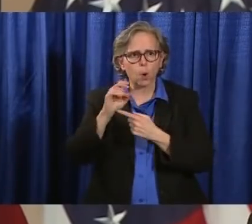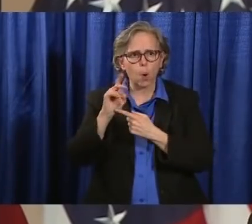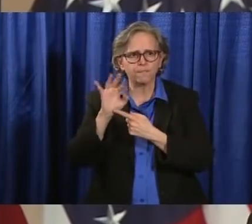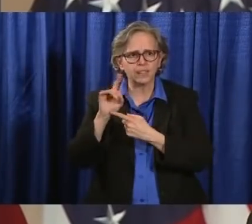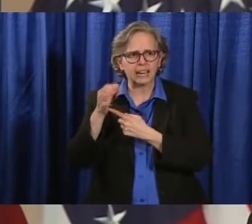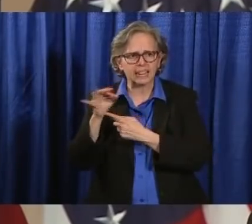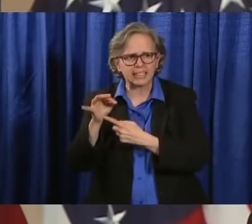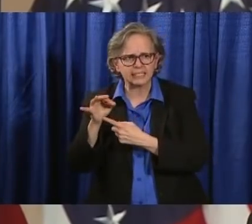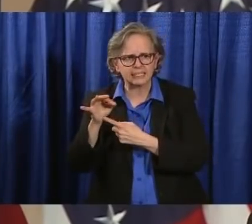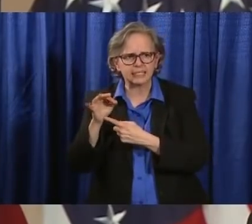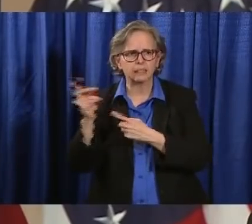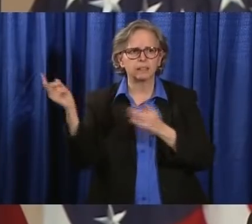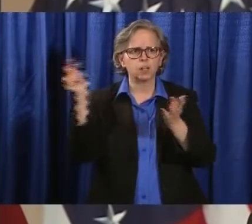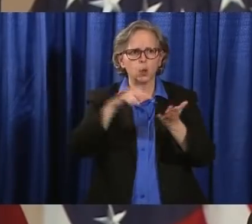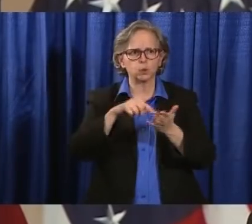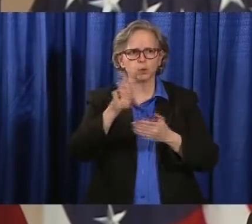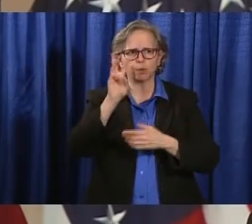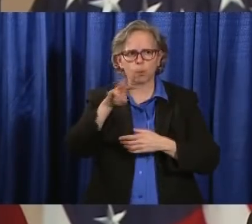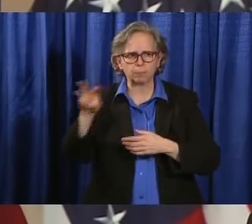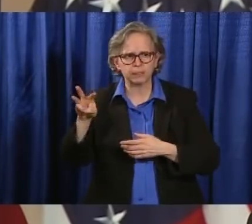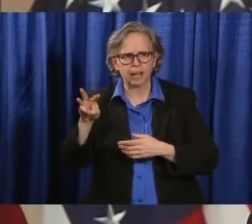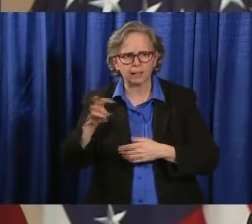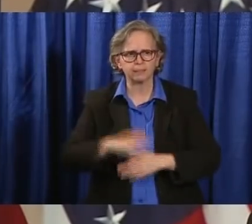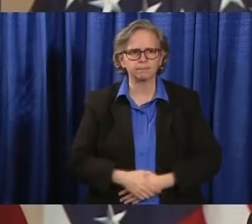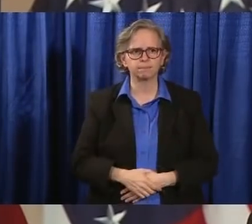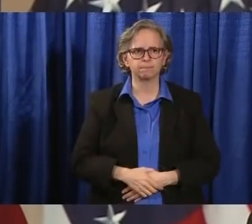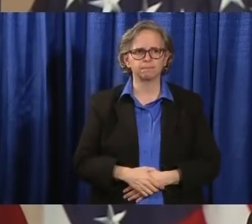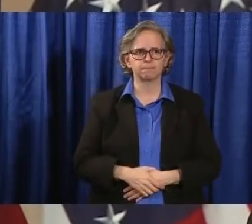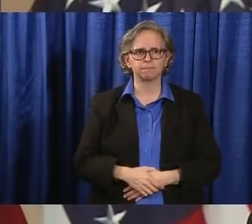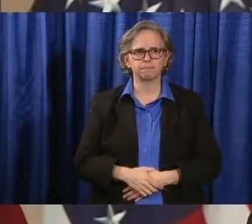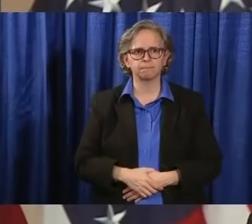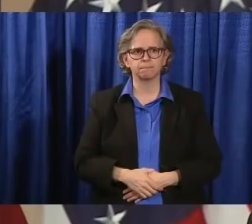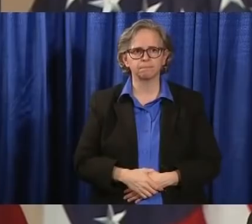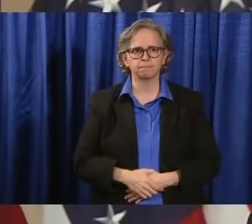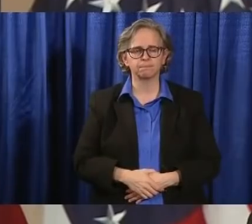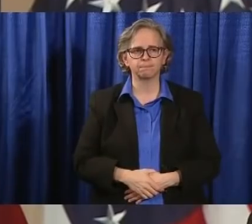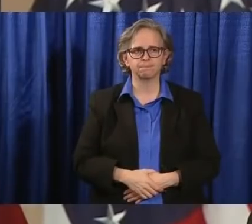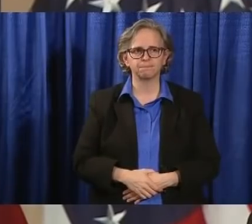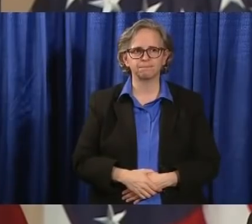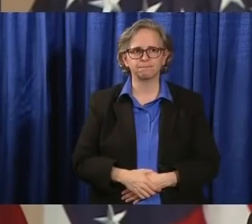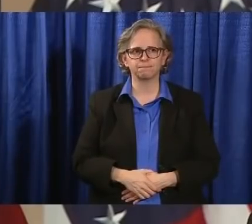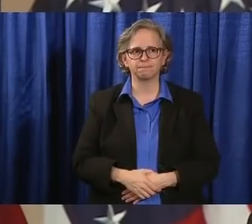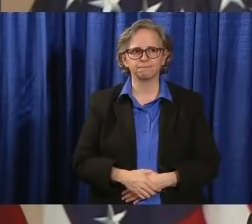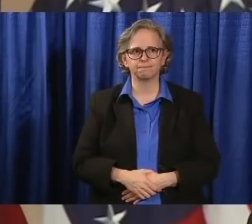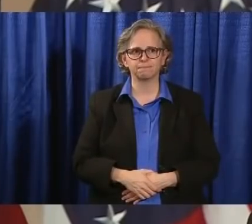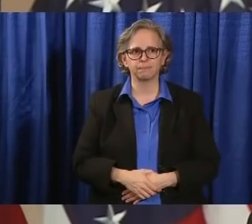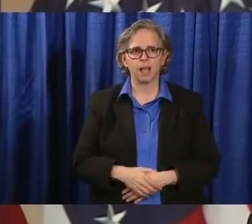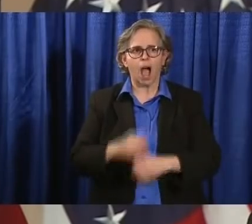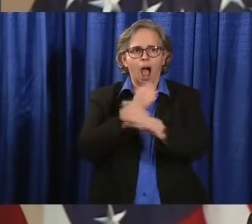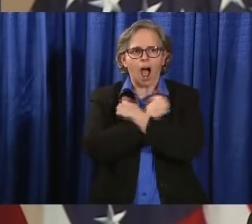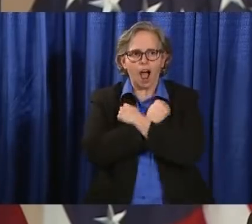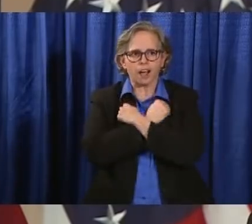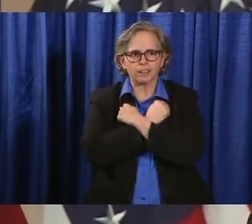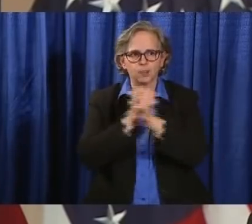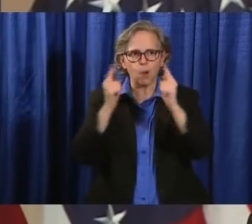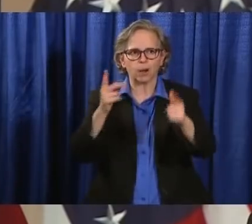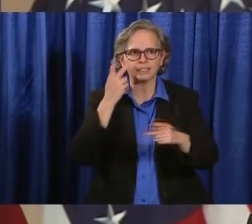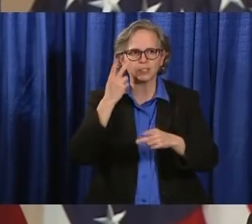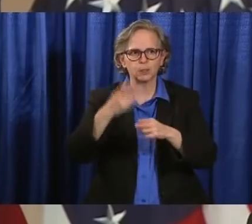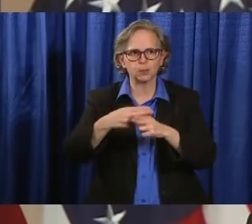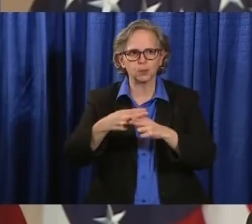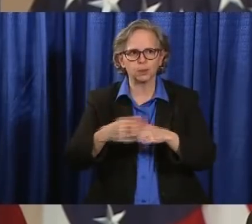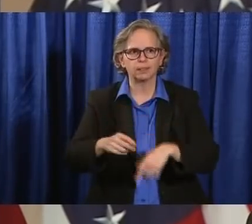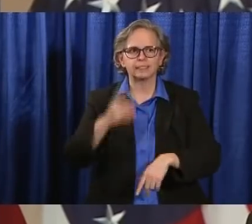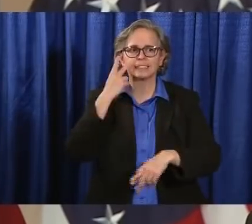y todos los pasos que está tomando el gobierno de Ohio, DeWine, sigan el enlace. Un abrazo, nos vemos pronto. Nos vemos